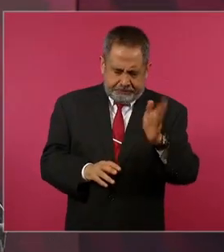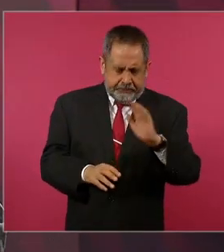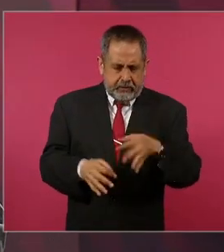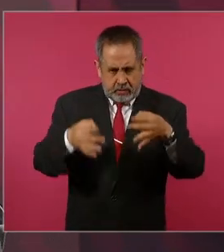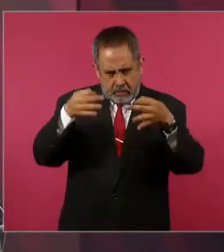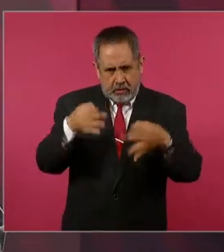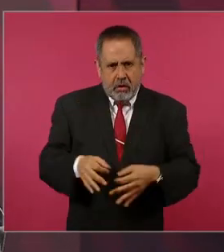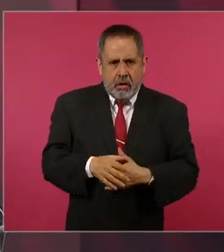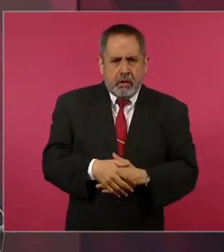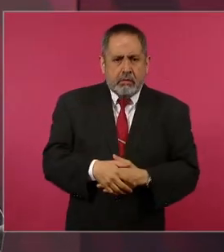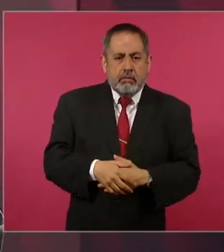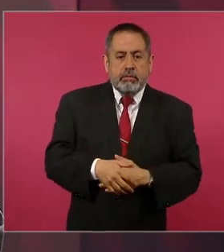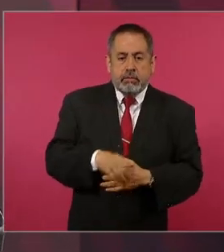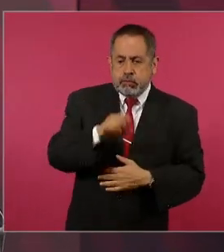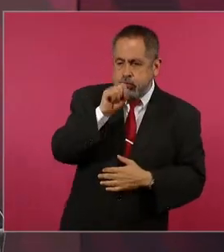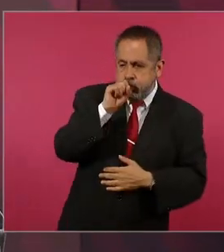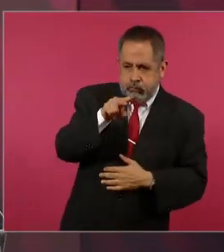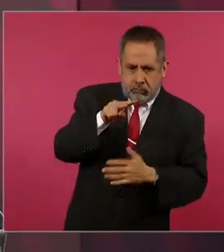Yo ya,